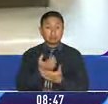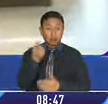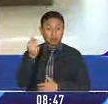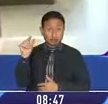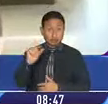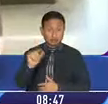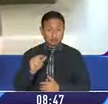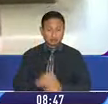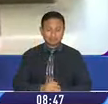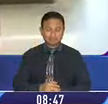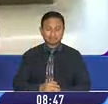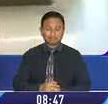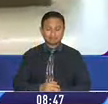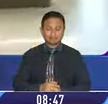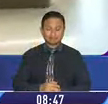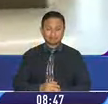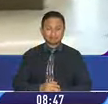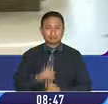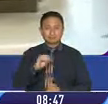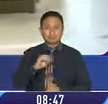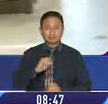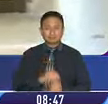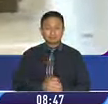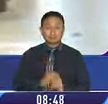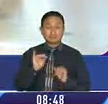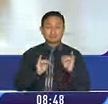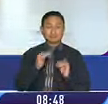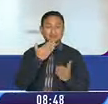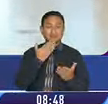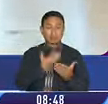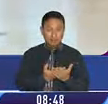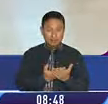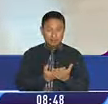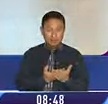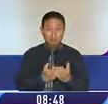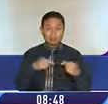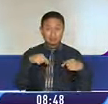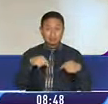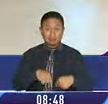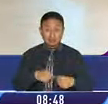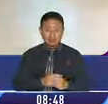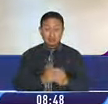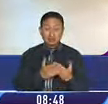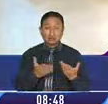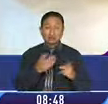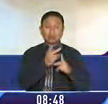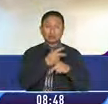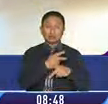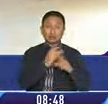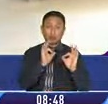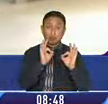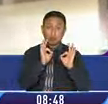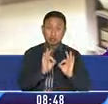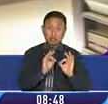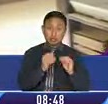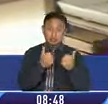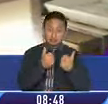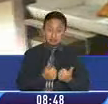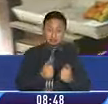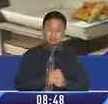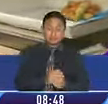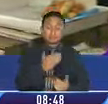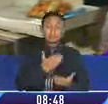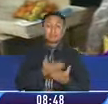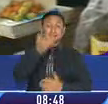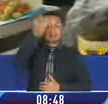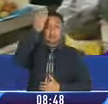Sí, igual, gracias, señorita. Y aquí tenemos cosas, productos frescos, y gracias a Dios,